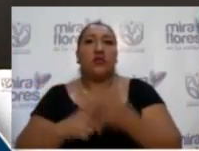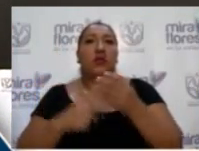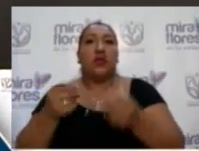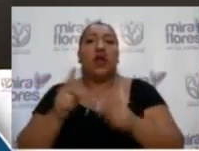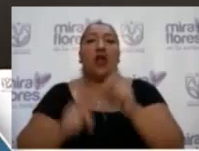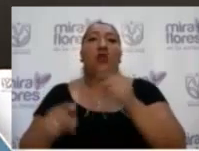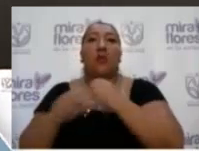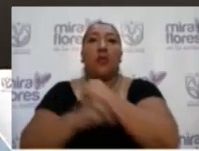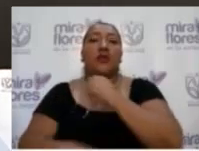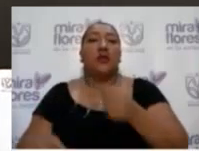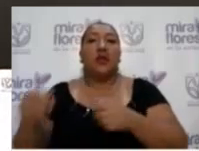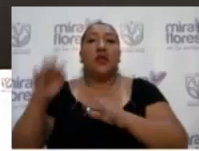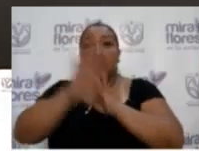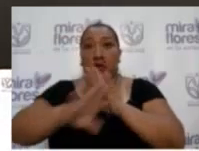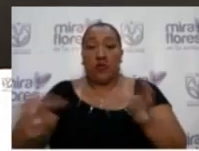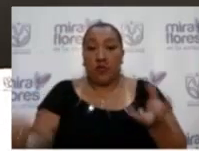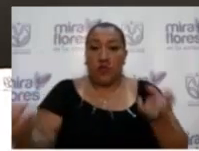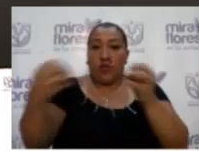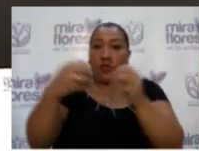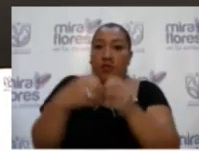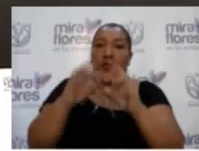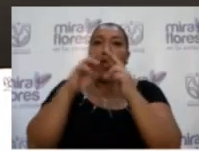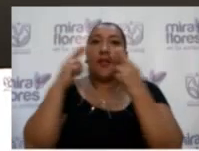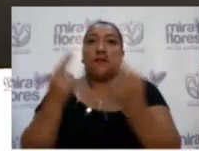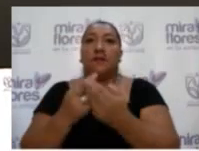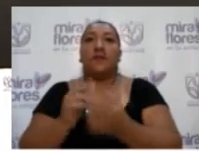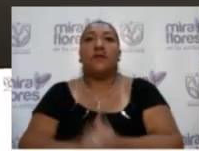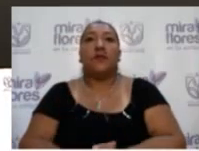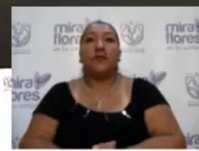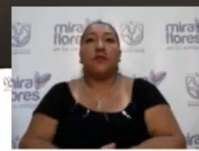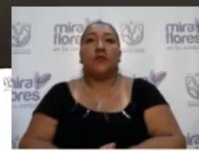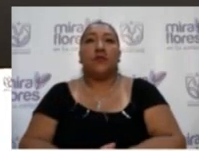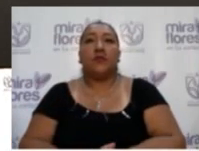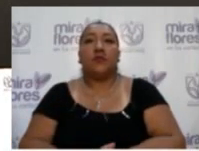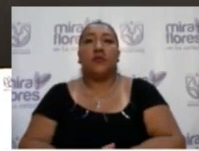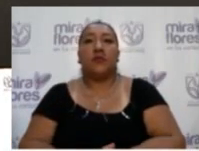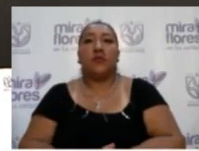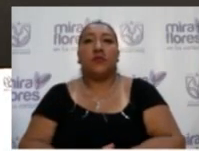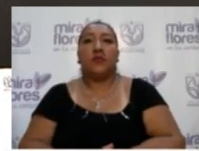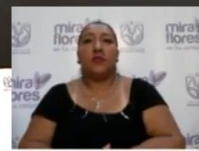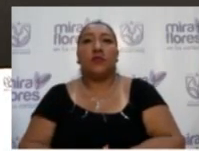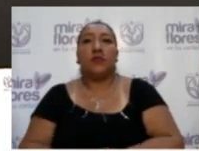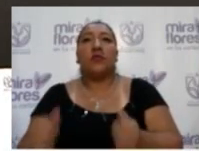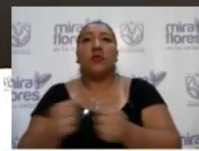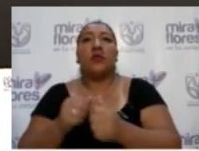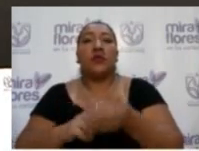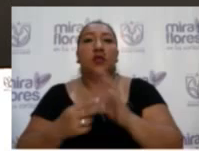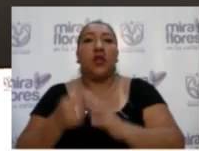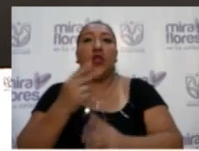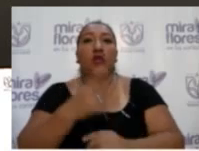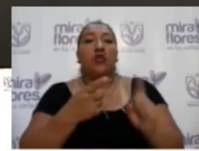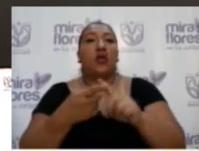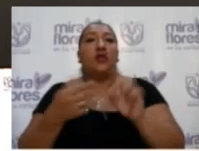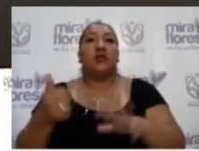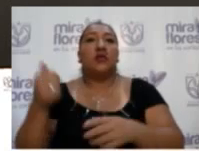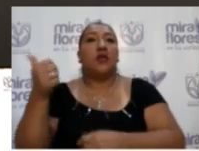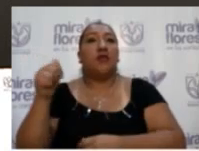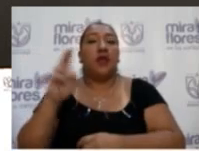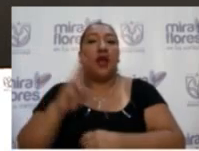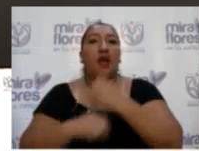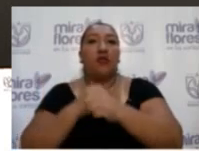Países Bajos para su participación en el evento Influencias Visitor Program a realizarse del 2 al 6 de abril